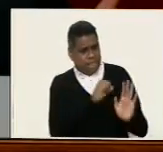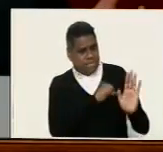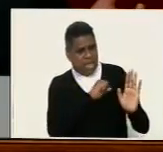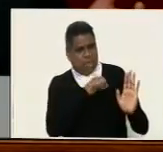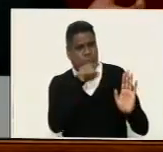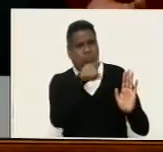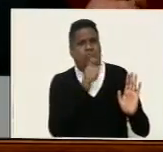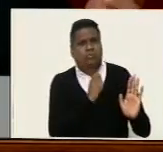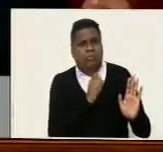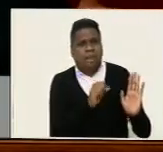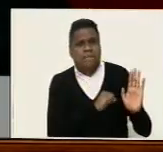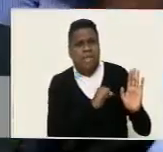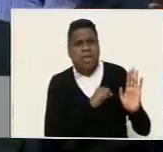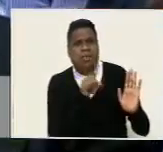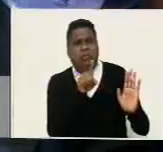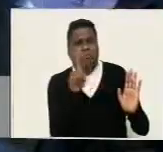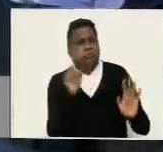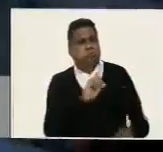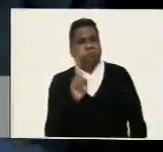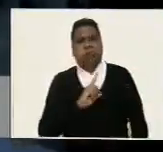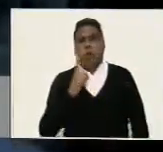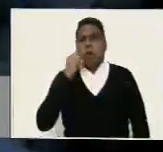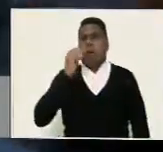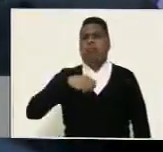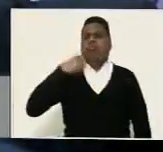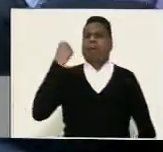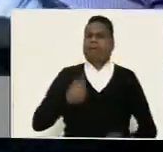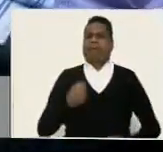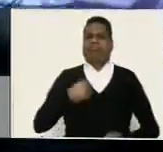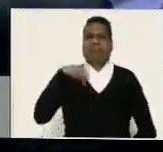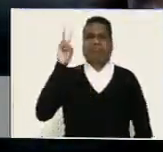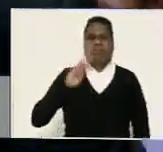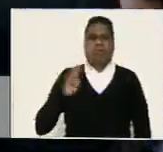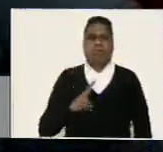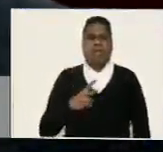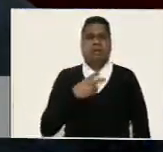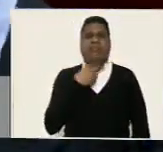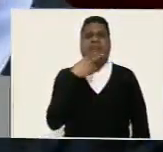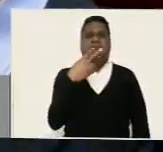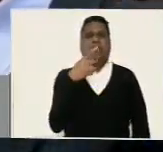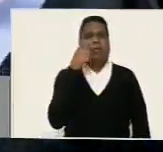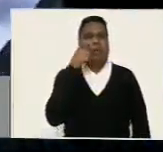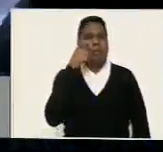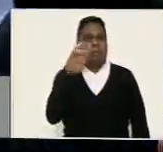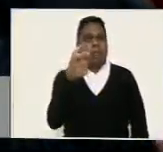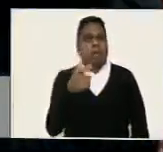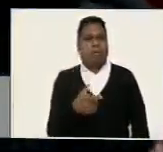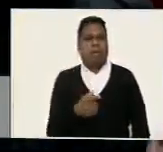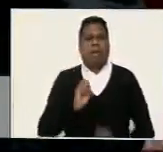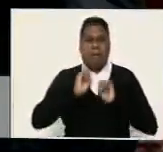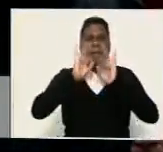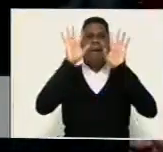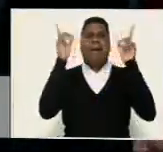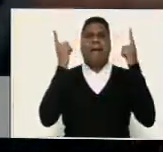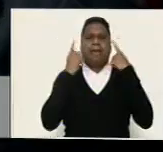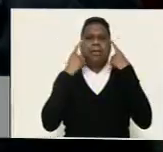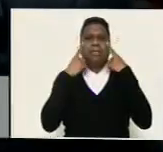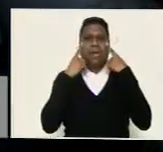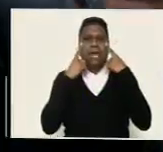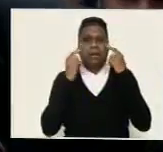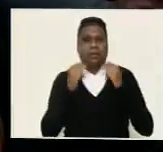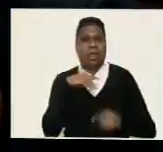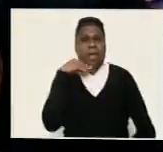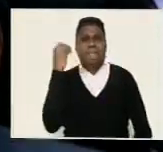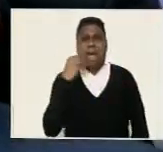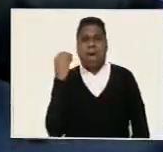Nunca. Este hombre venezolano aquí se paró, es vocero de un pueblo, y fue muy claro. Y desde el más